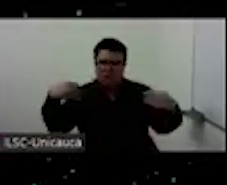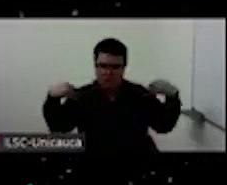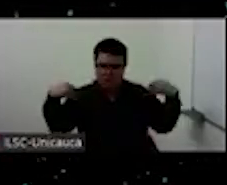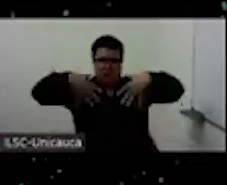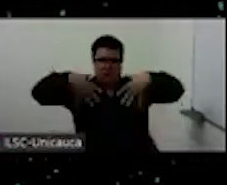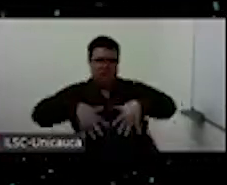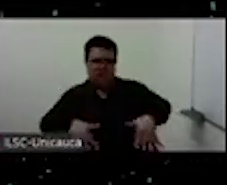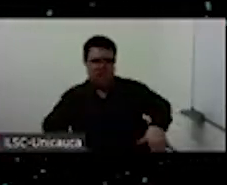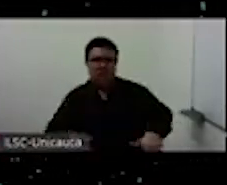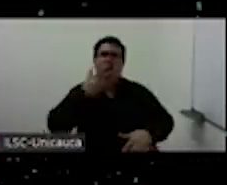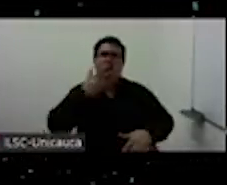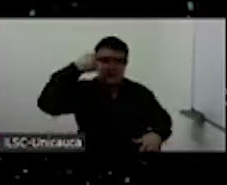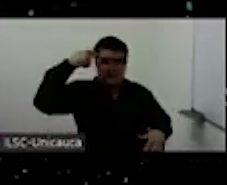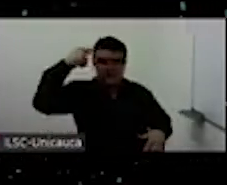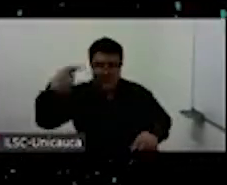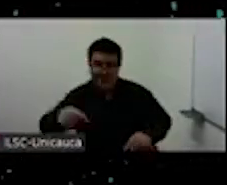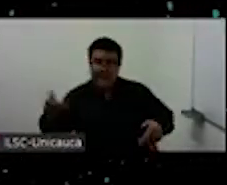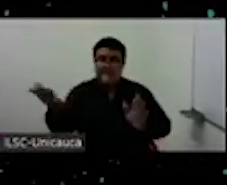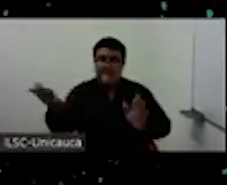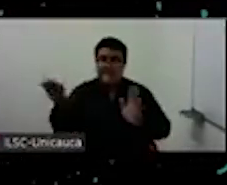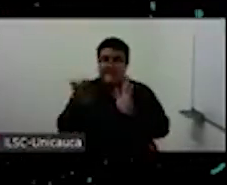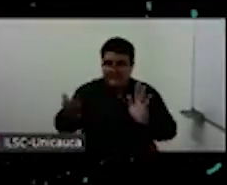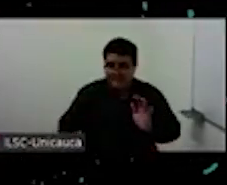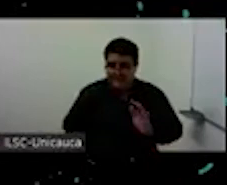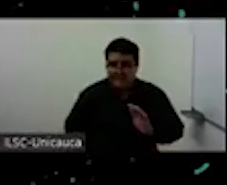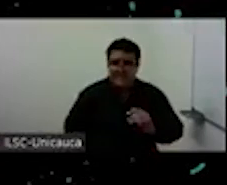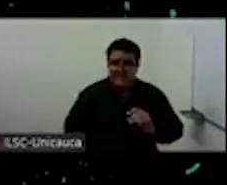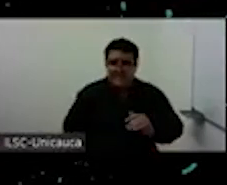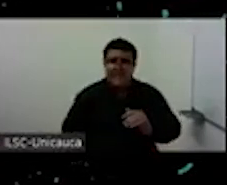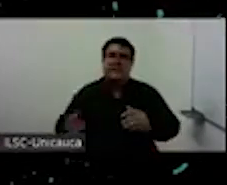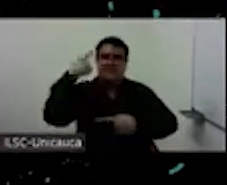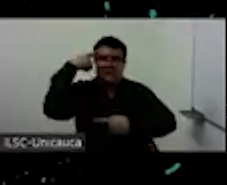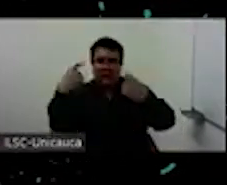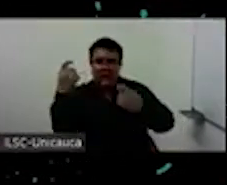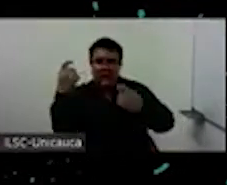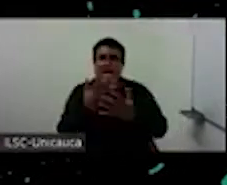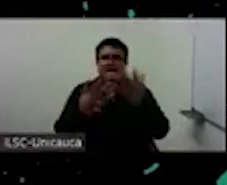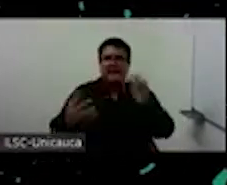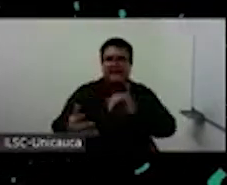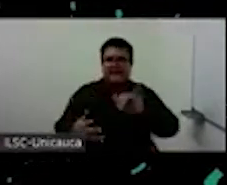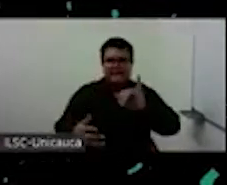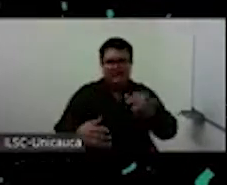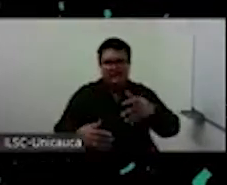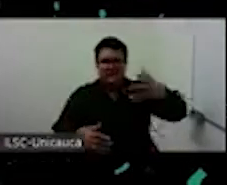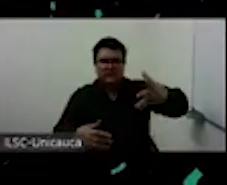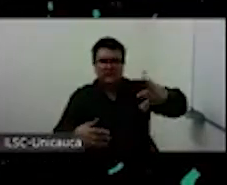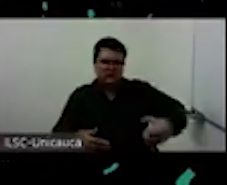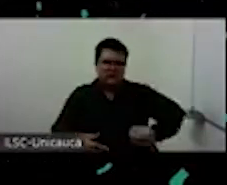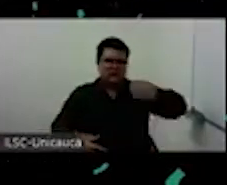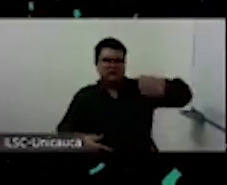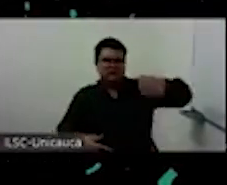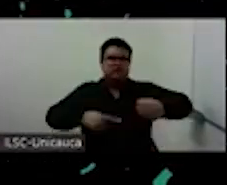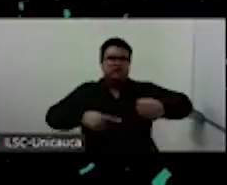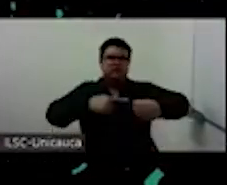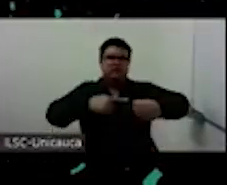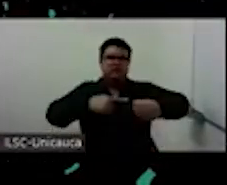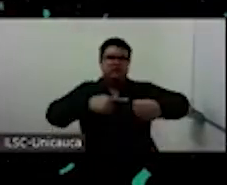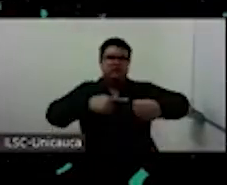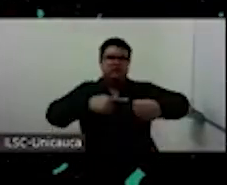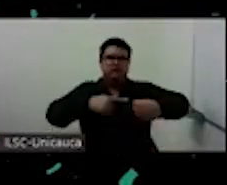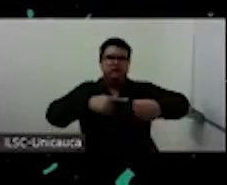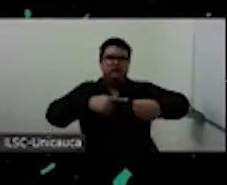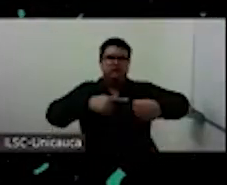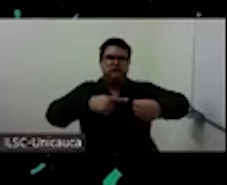un pantalón, pies descalzos y en la mano izquierda portaba una vara de mando de oro.